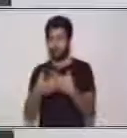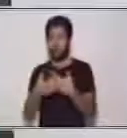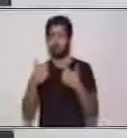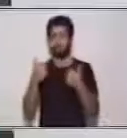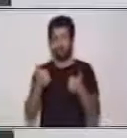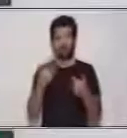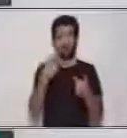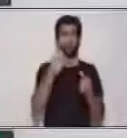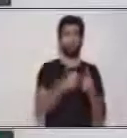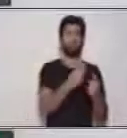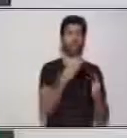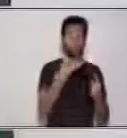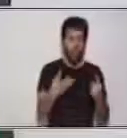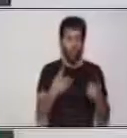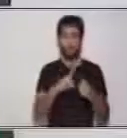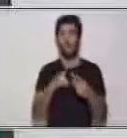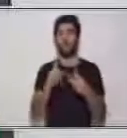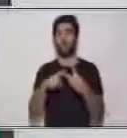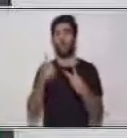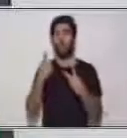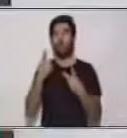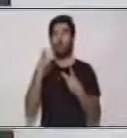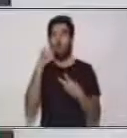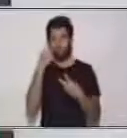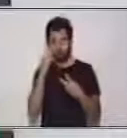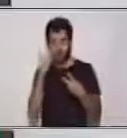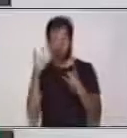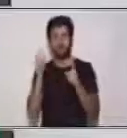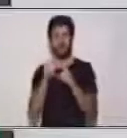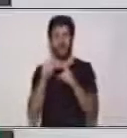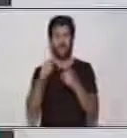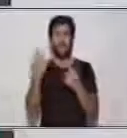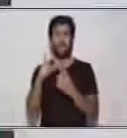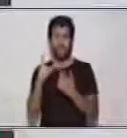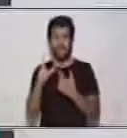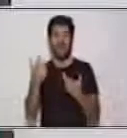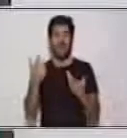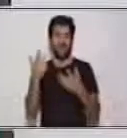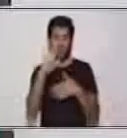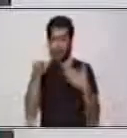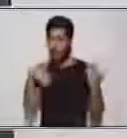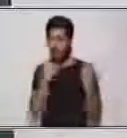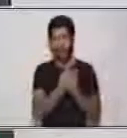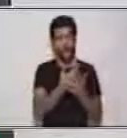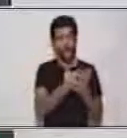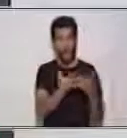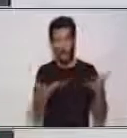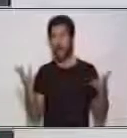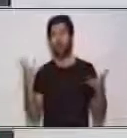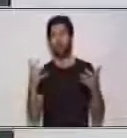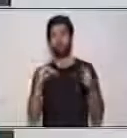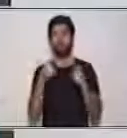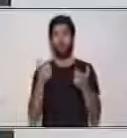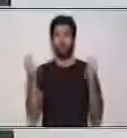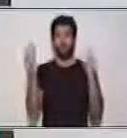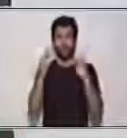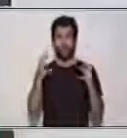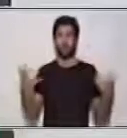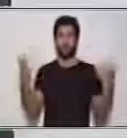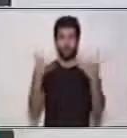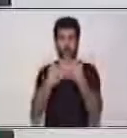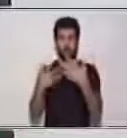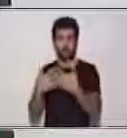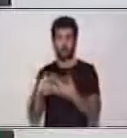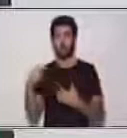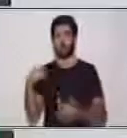género, en número y en la forma en la que vamos a escribirlas. Hoy vamos a hablar sobre los tipos de concordancia que hay